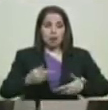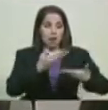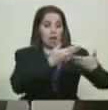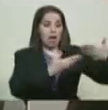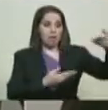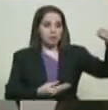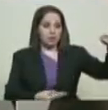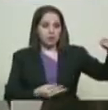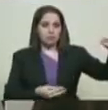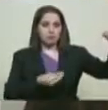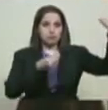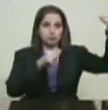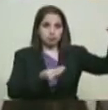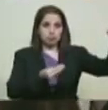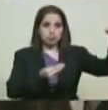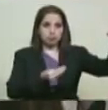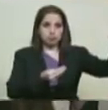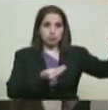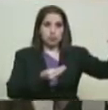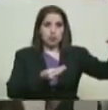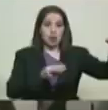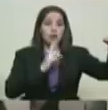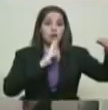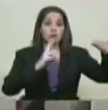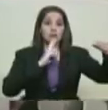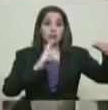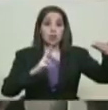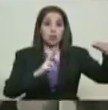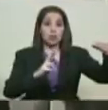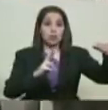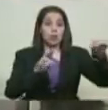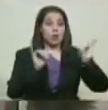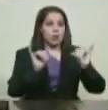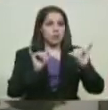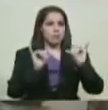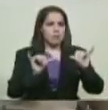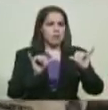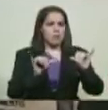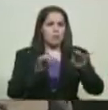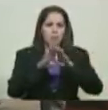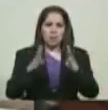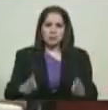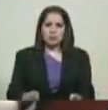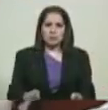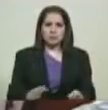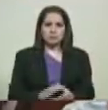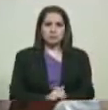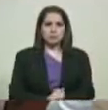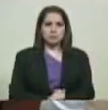acta de los resultados en esa mesa y